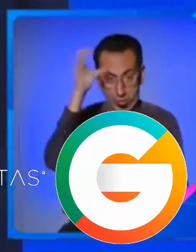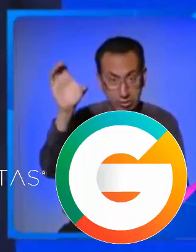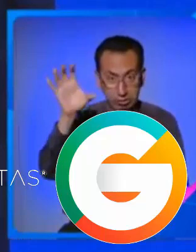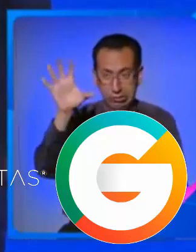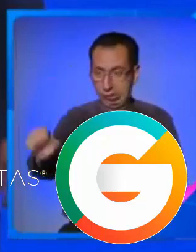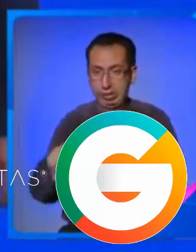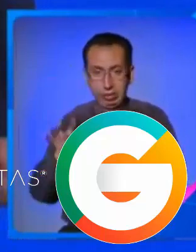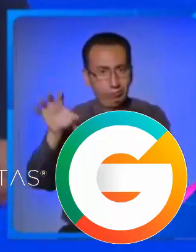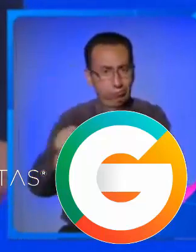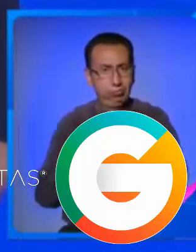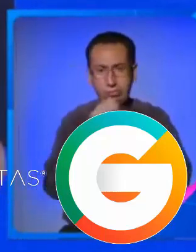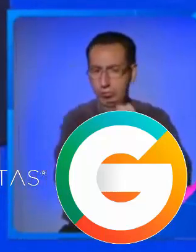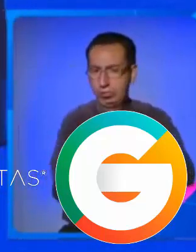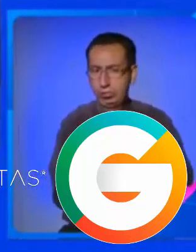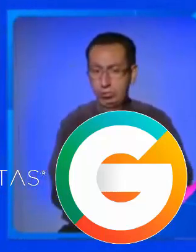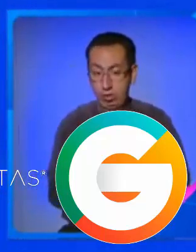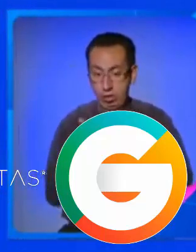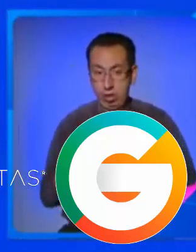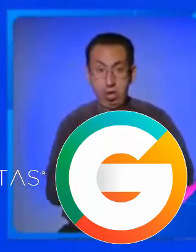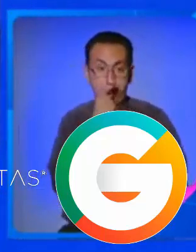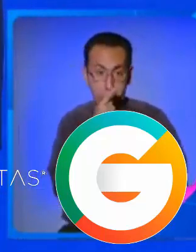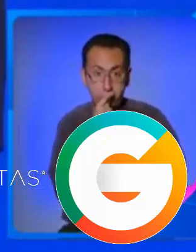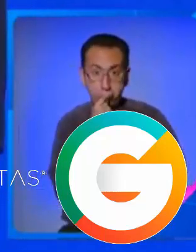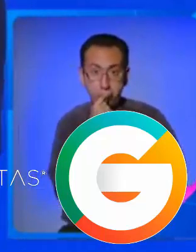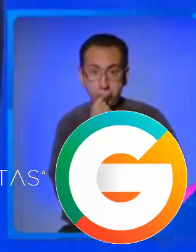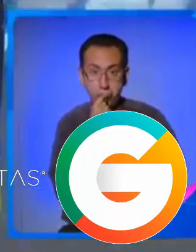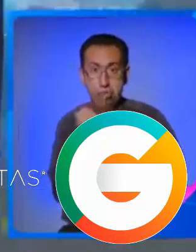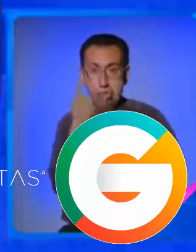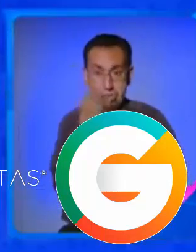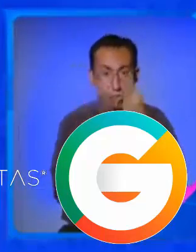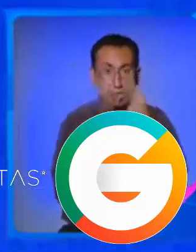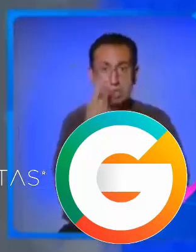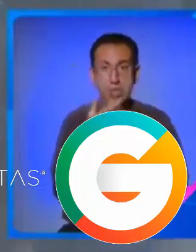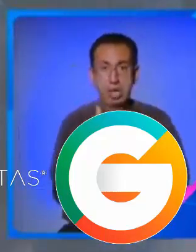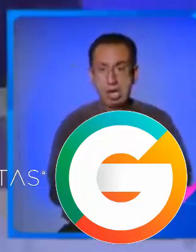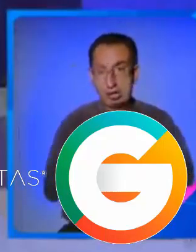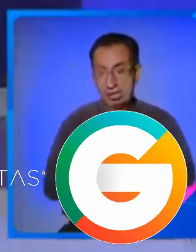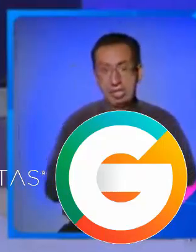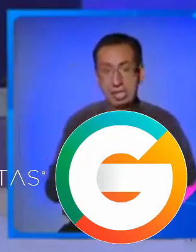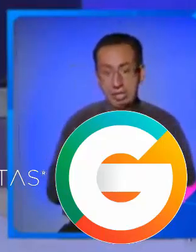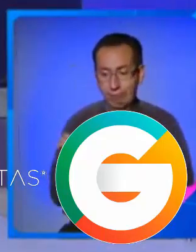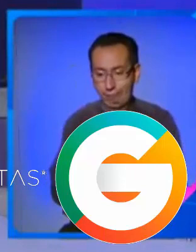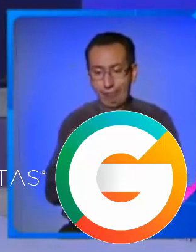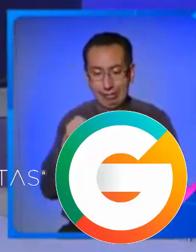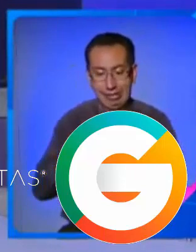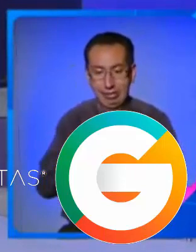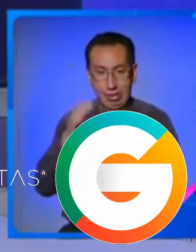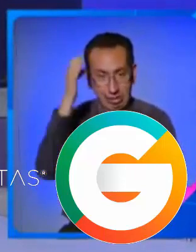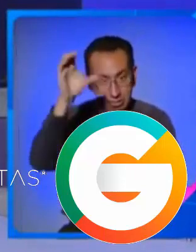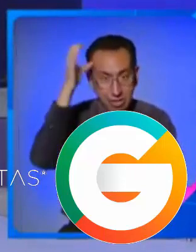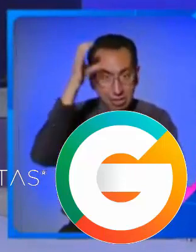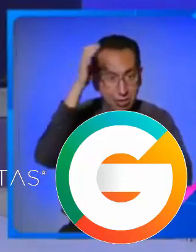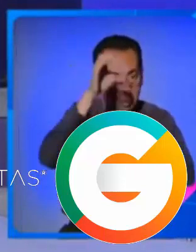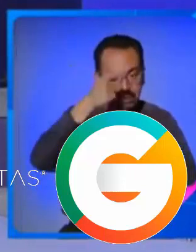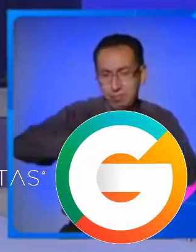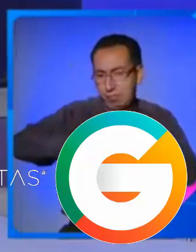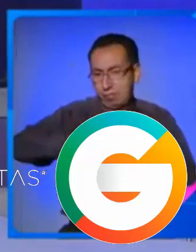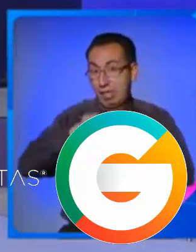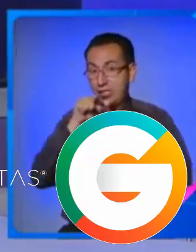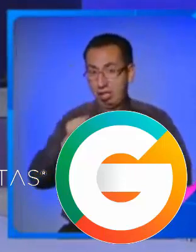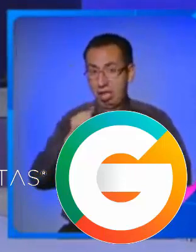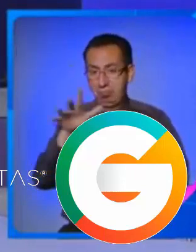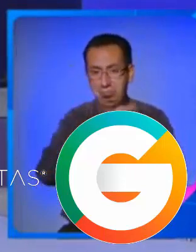Nuestras fuerzas de seguridad han desarticulado 17 células delictivas. Le doy algunas cifras de lo que ha hecho